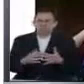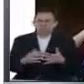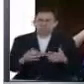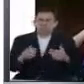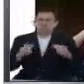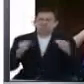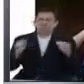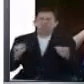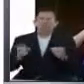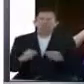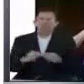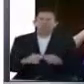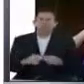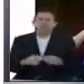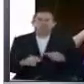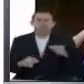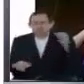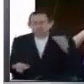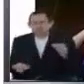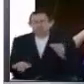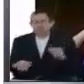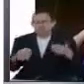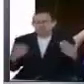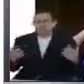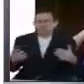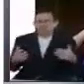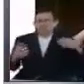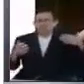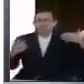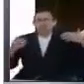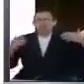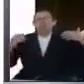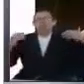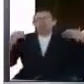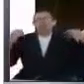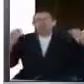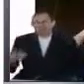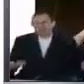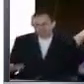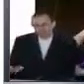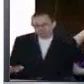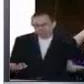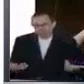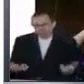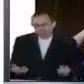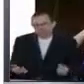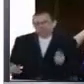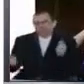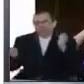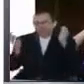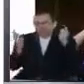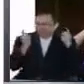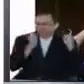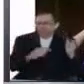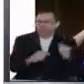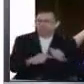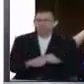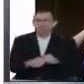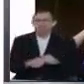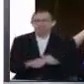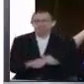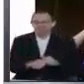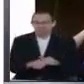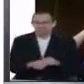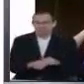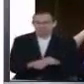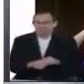It's not the right language. Y el espíritu demoníaco ya se identifica que es por maldiciones generacionales. Está desde antes de la